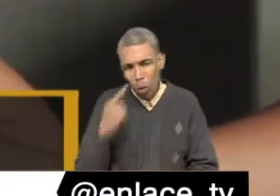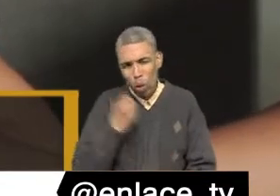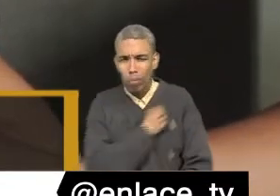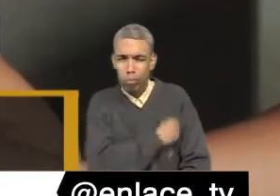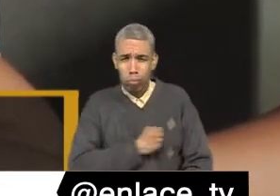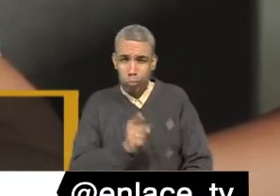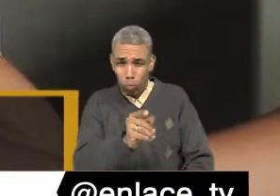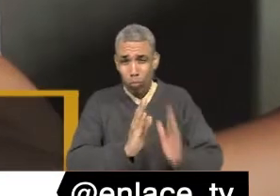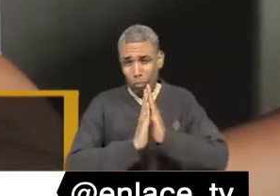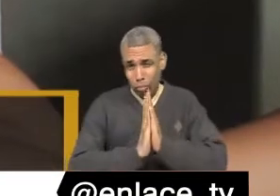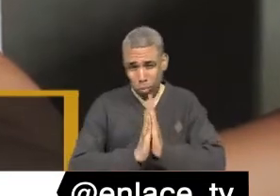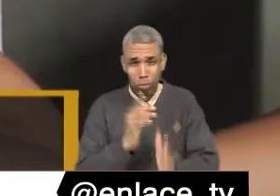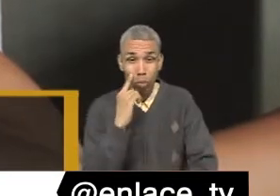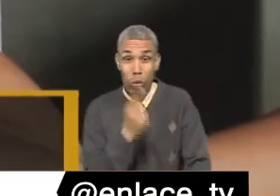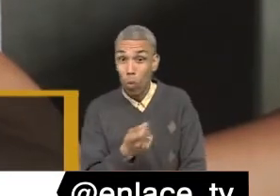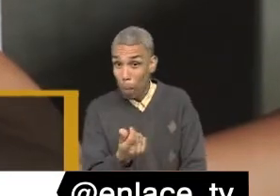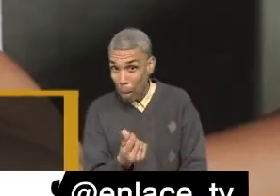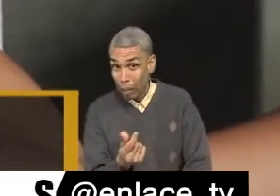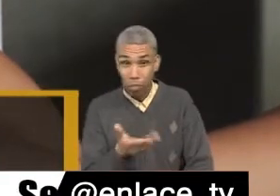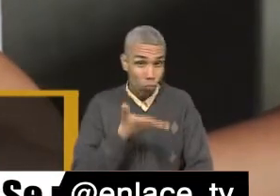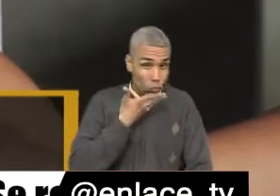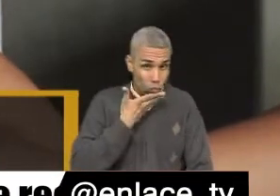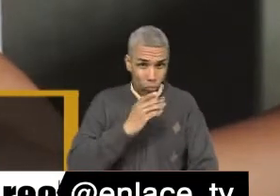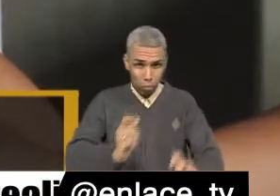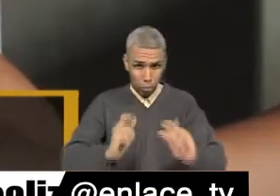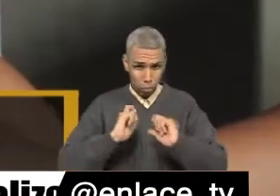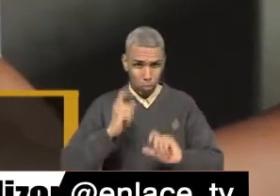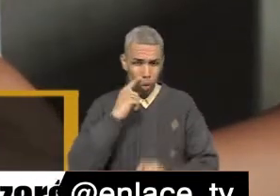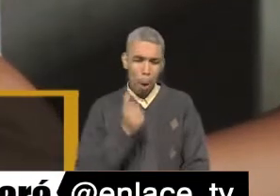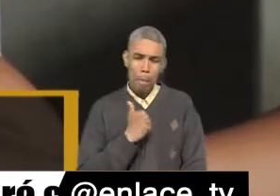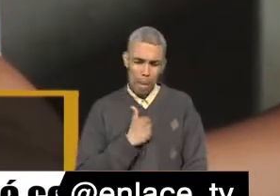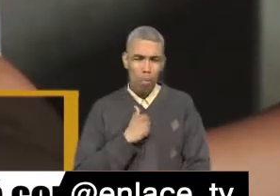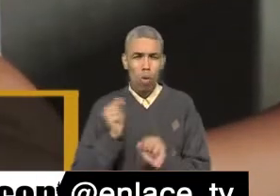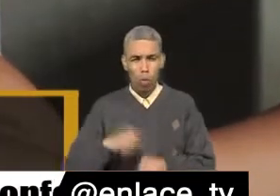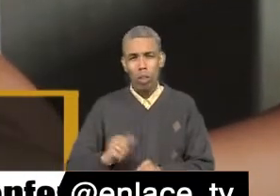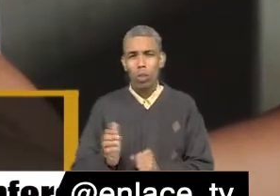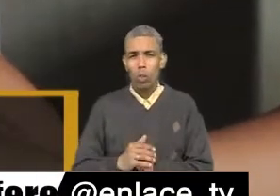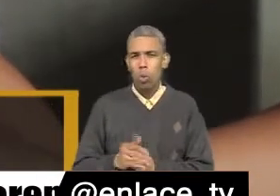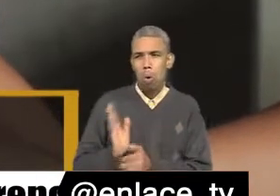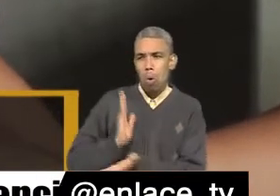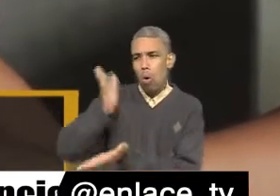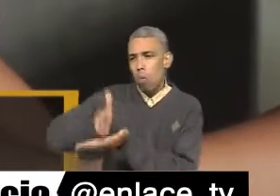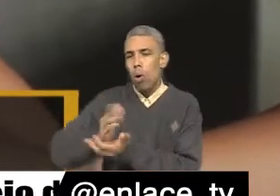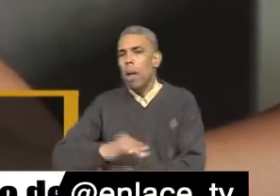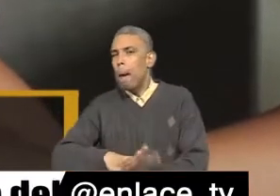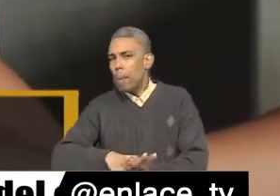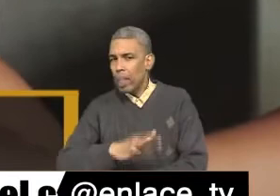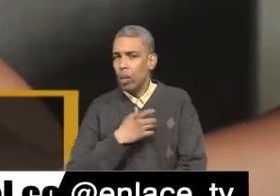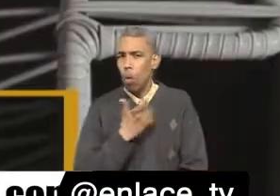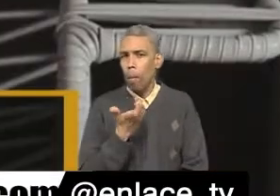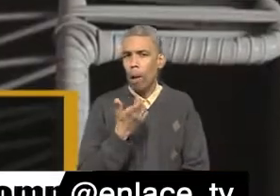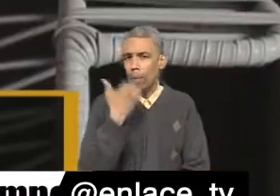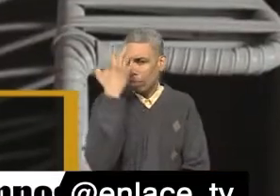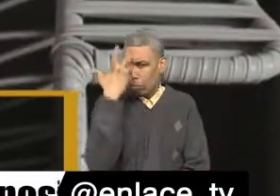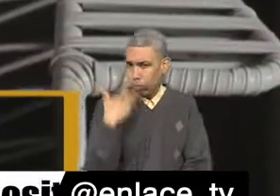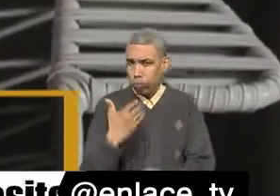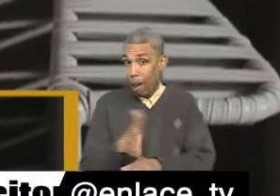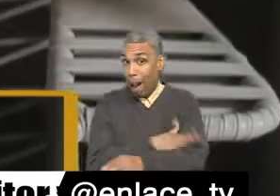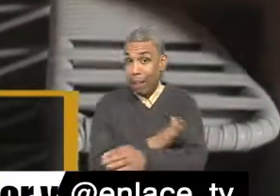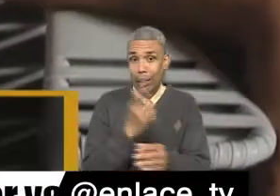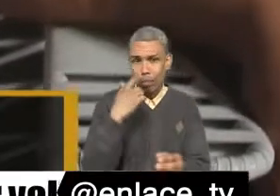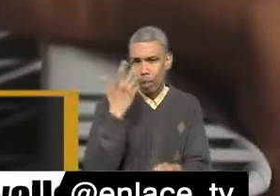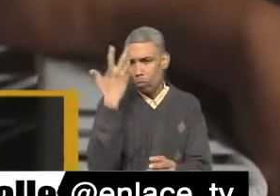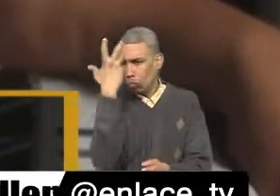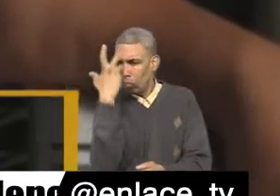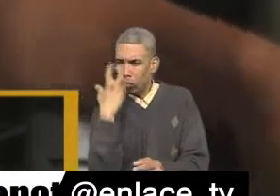colabóreme para ver si yo me hago esos exámenes particulares. Haciéndome esos exámenes a ver si yo me voy para que me imputen el seno. La mujer